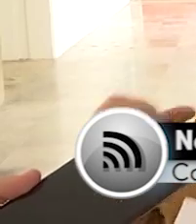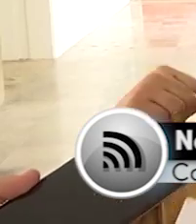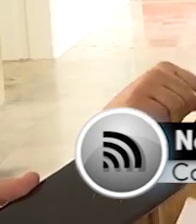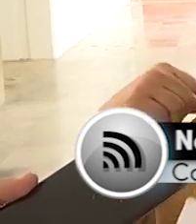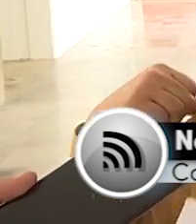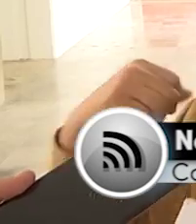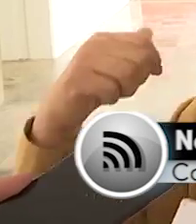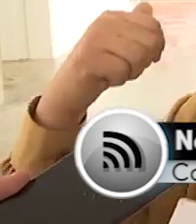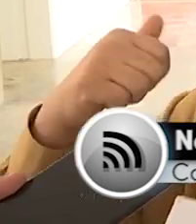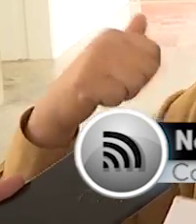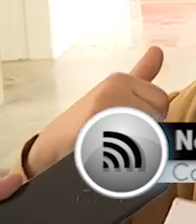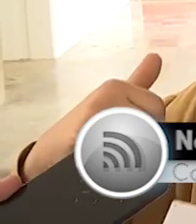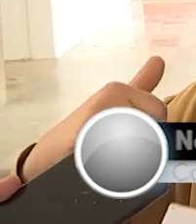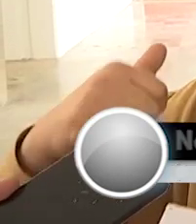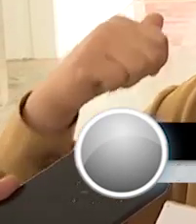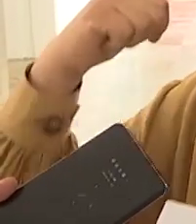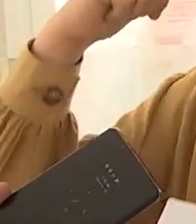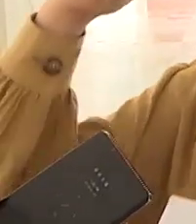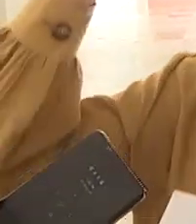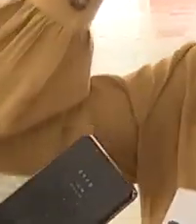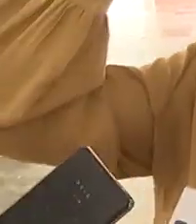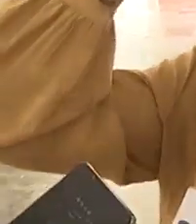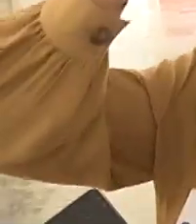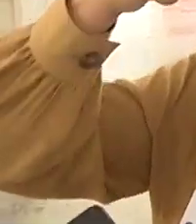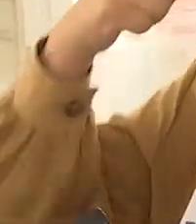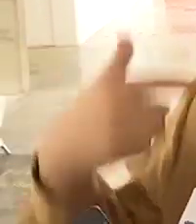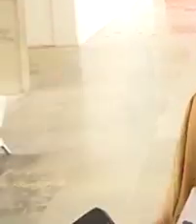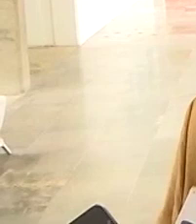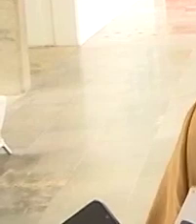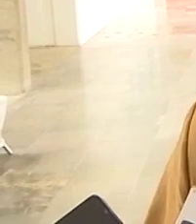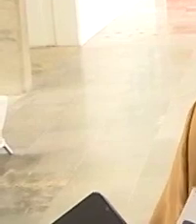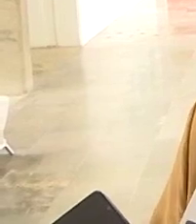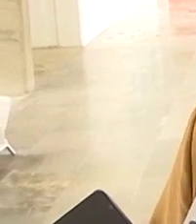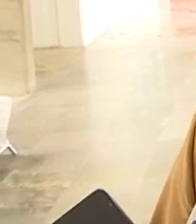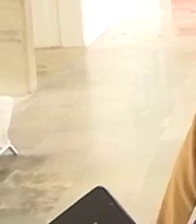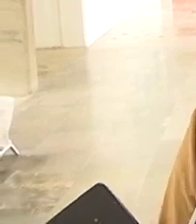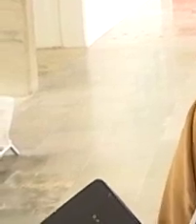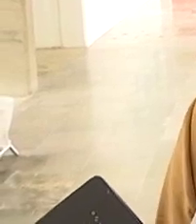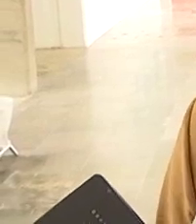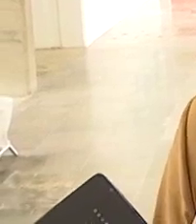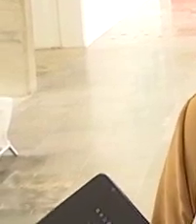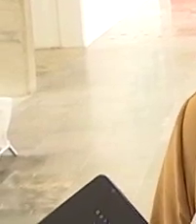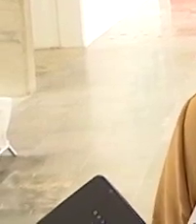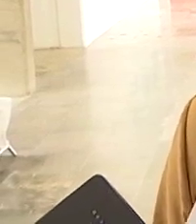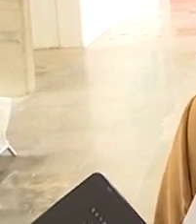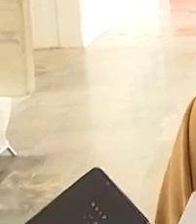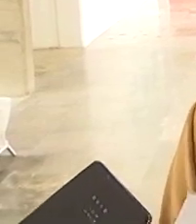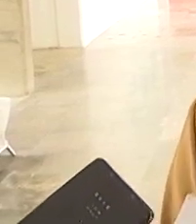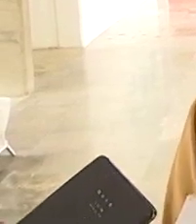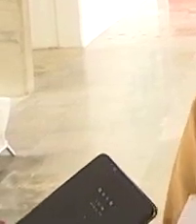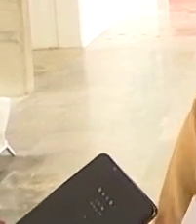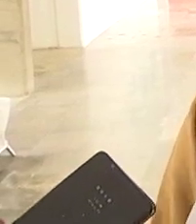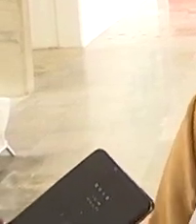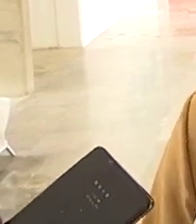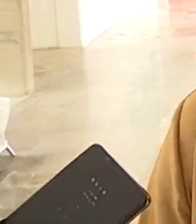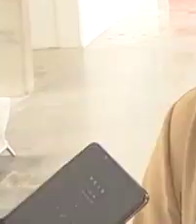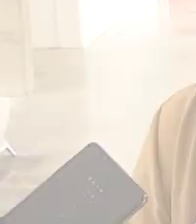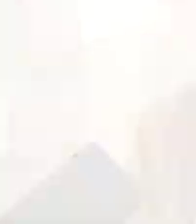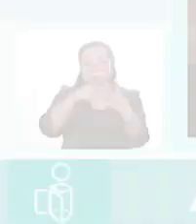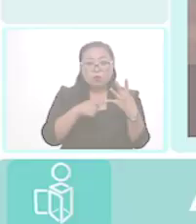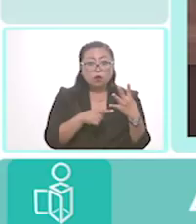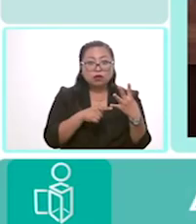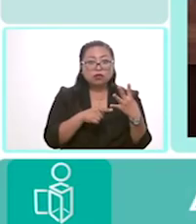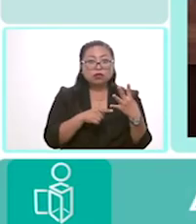órganos garantes de transparencia nos dedicamos a que precisamente los sujetos obligados entreguen la información, que no la nieguen, que no la clasifiquen por ningún